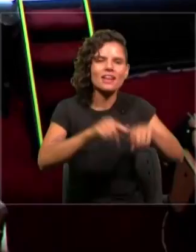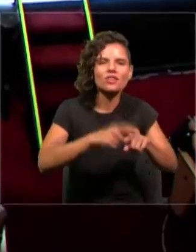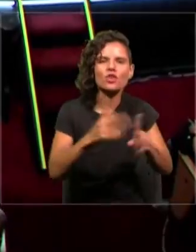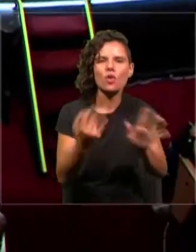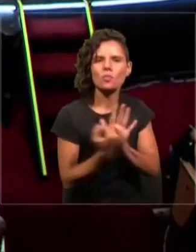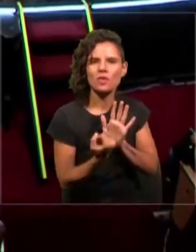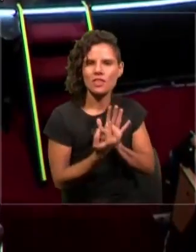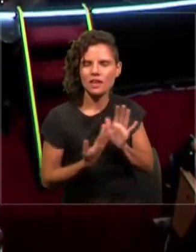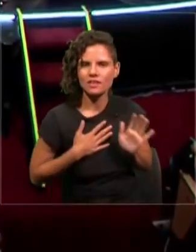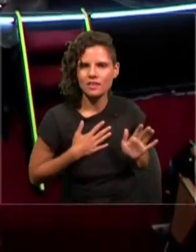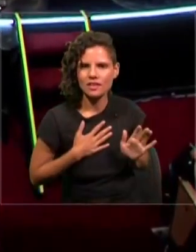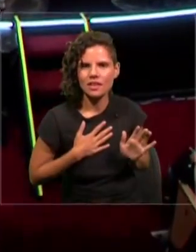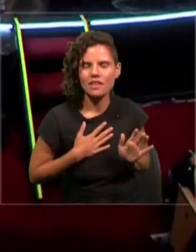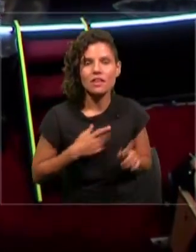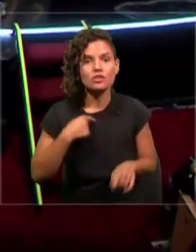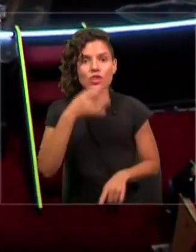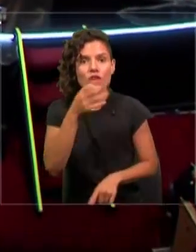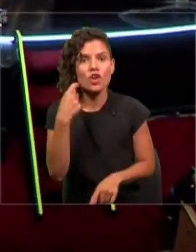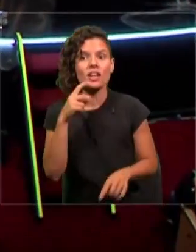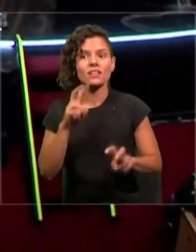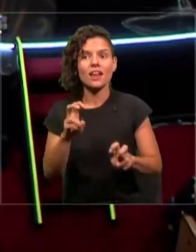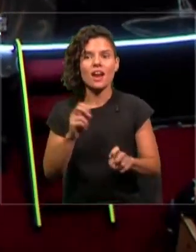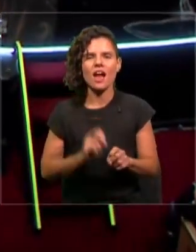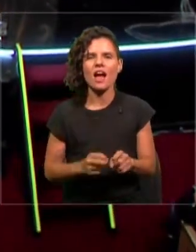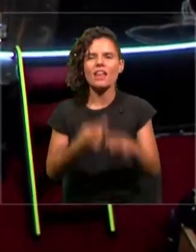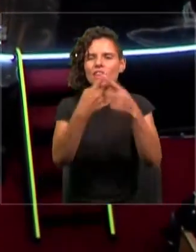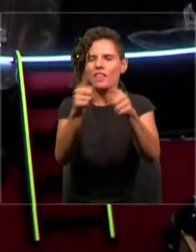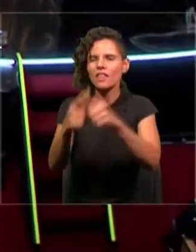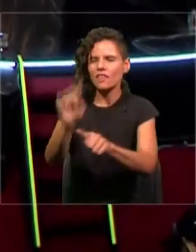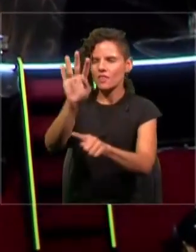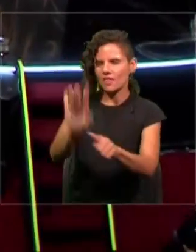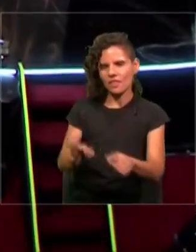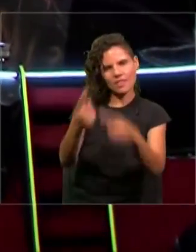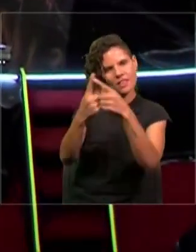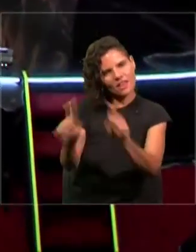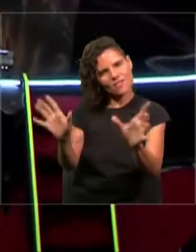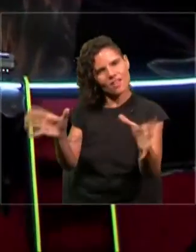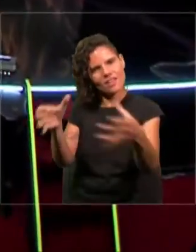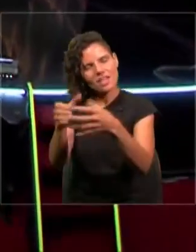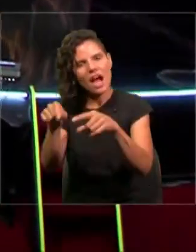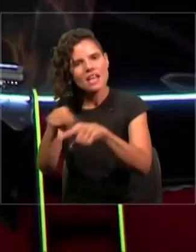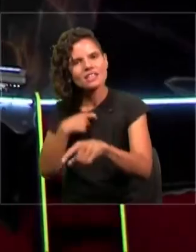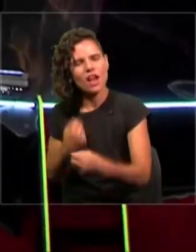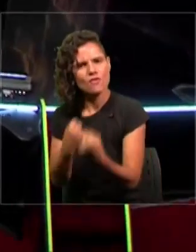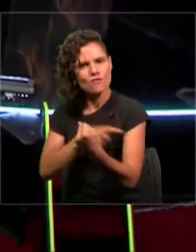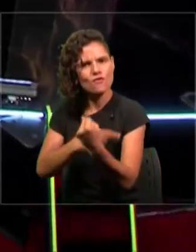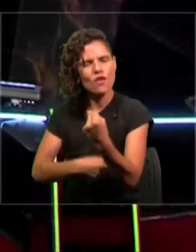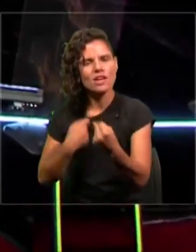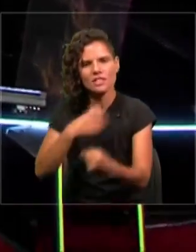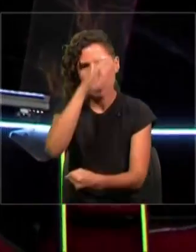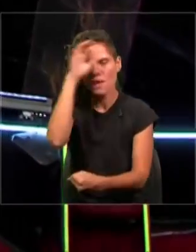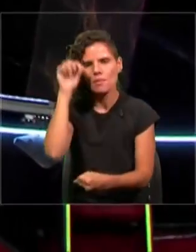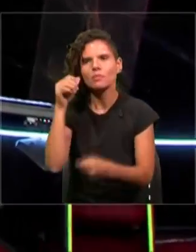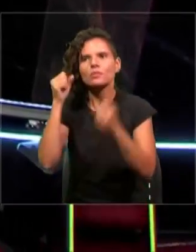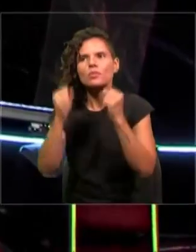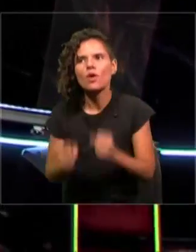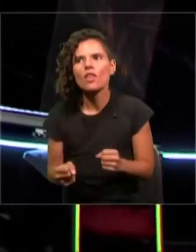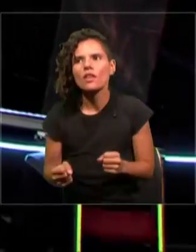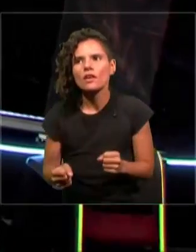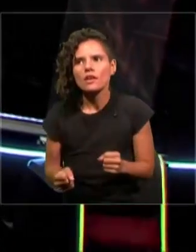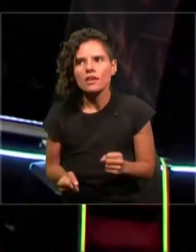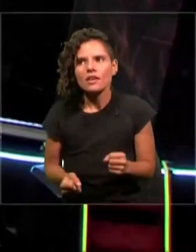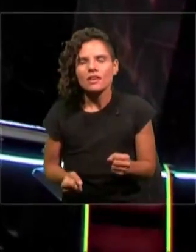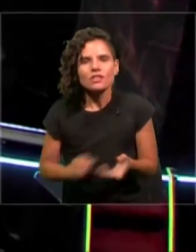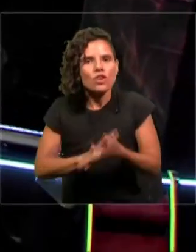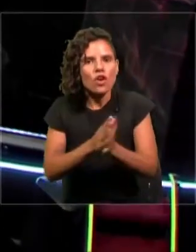quiero plantear es que en la diversidad está la potencia de la nación mapuche y la capacidad de canalizar esa